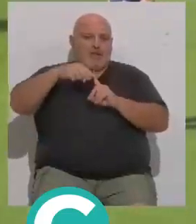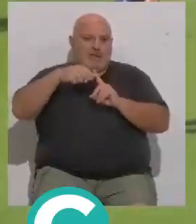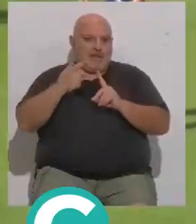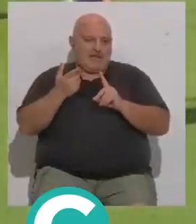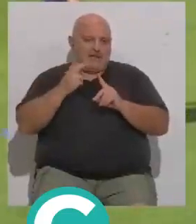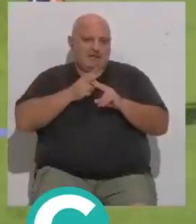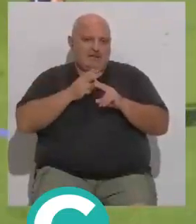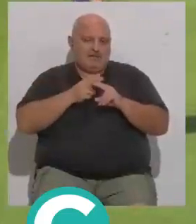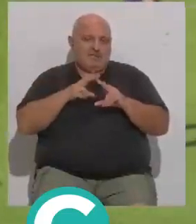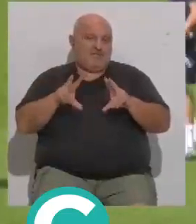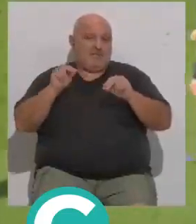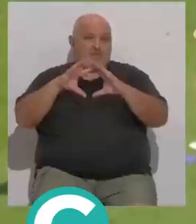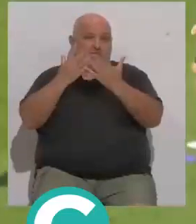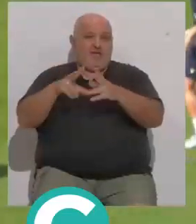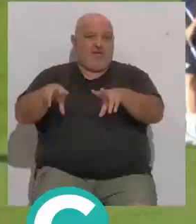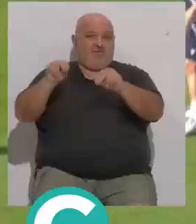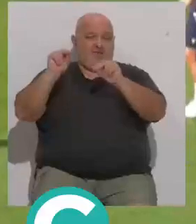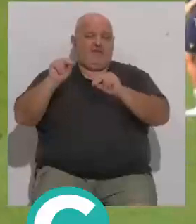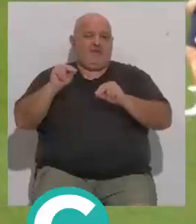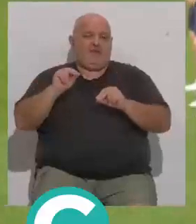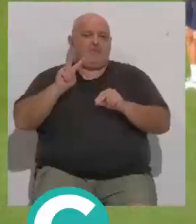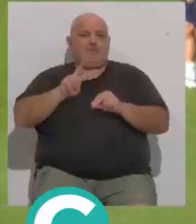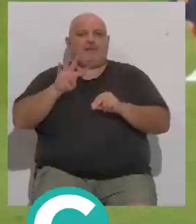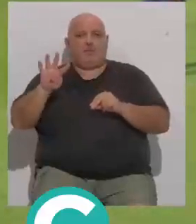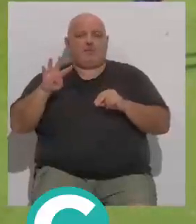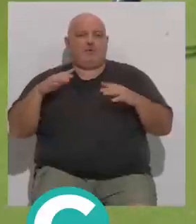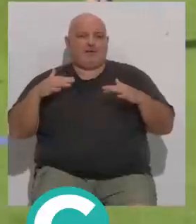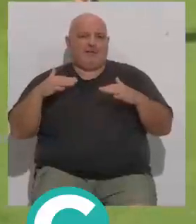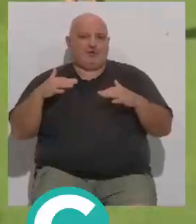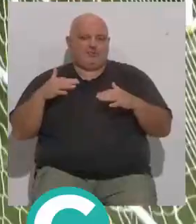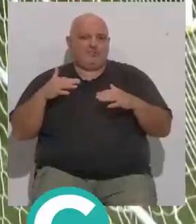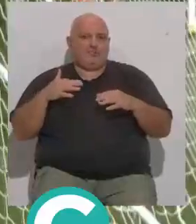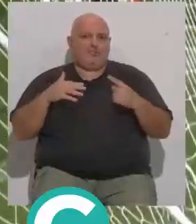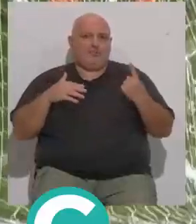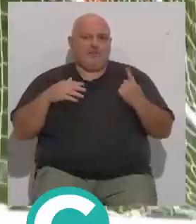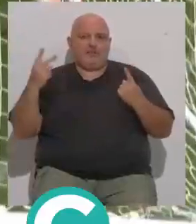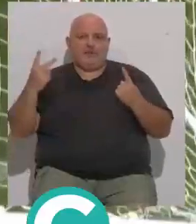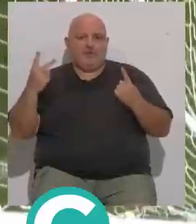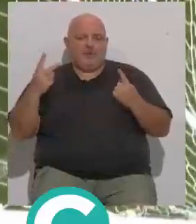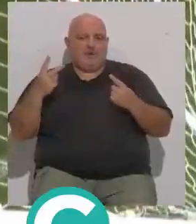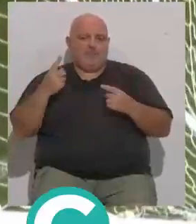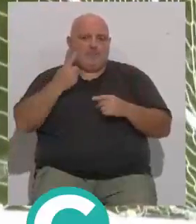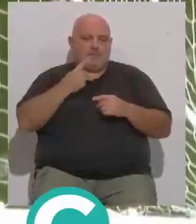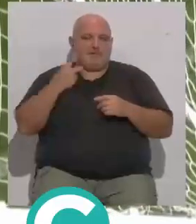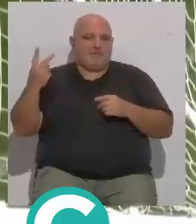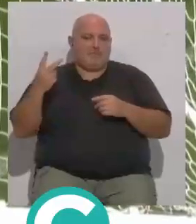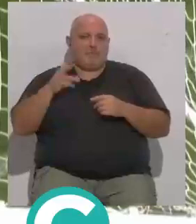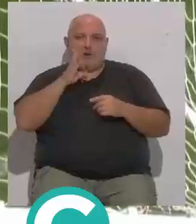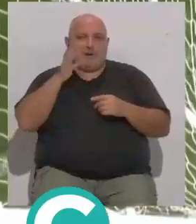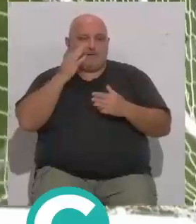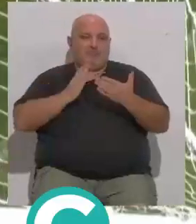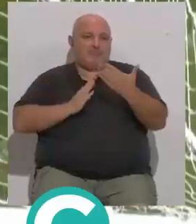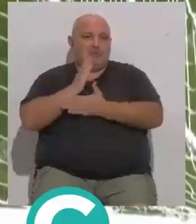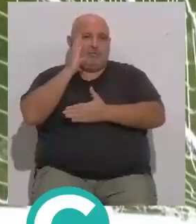la finalización de la liga con otros 24 partidos. O sea que no hay ni primera vuelta ni segunda vuelta, porque